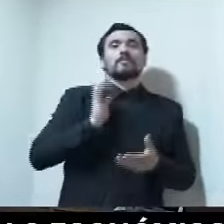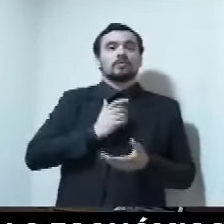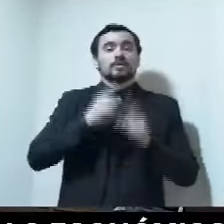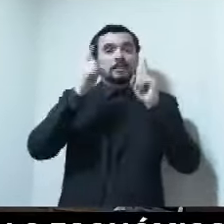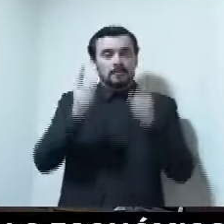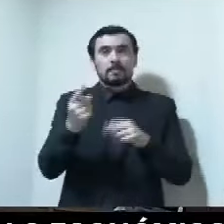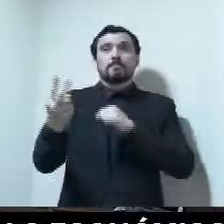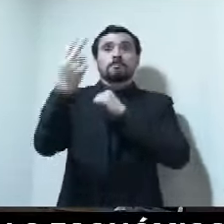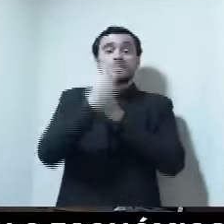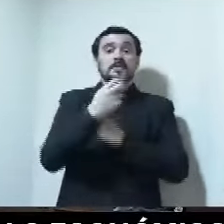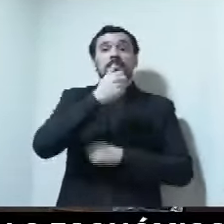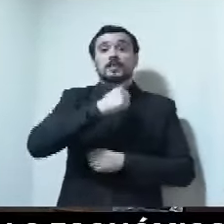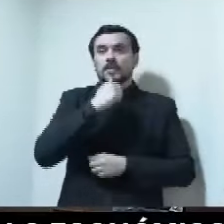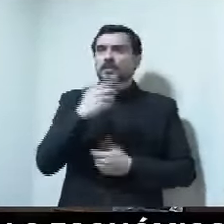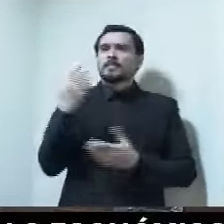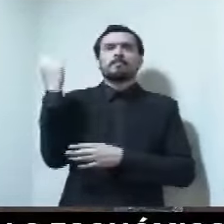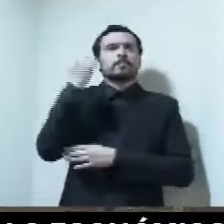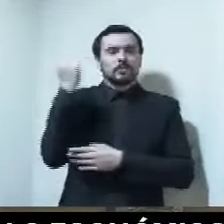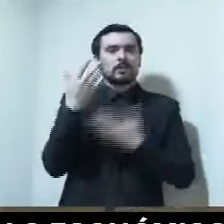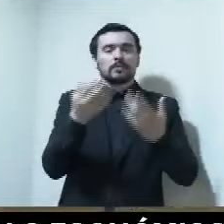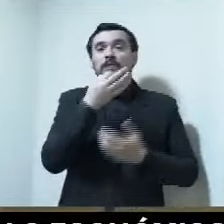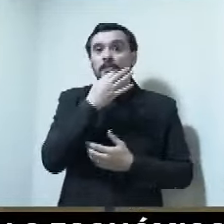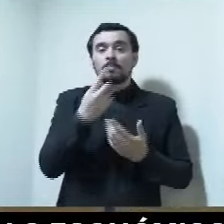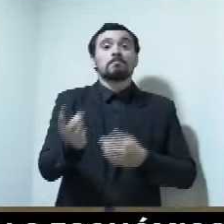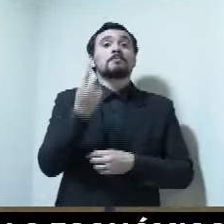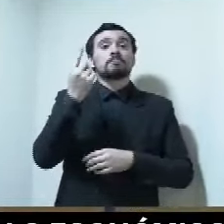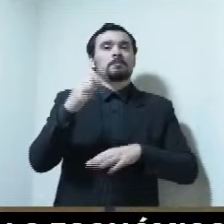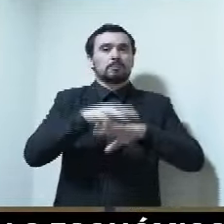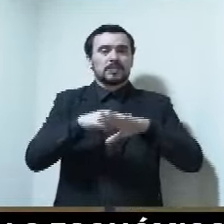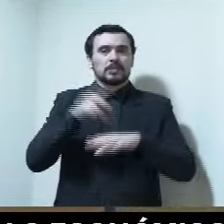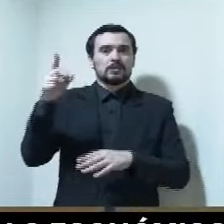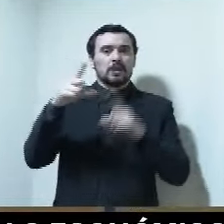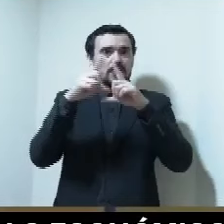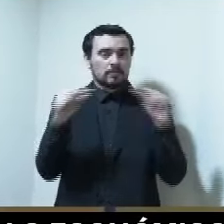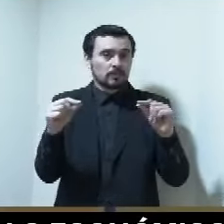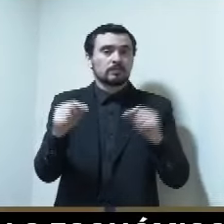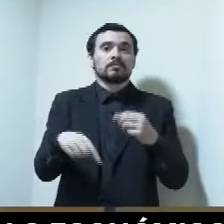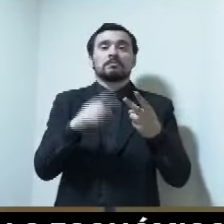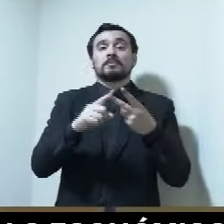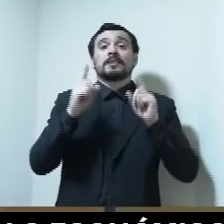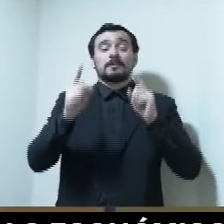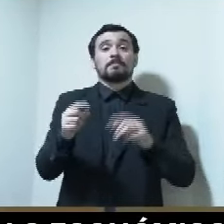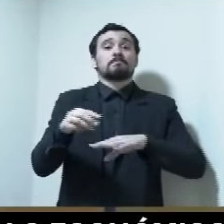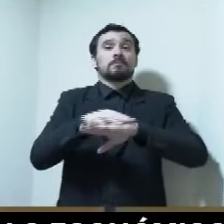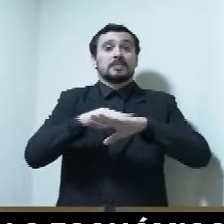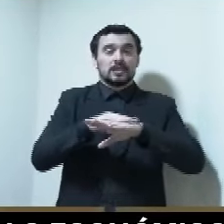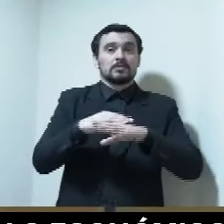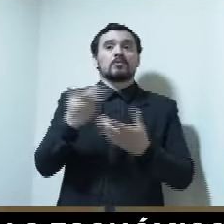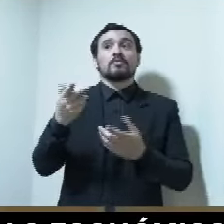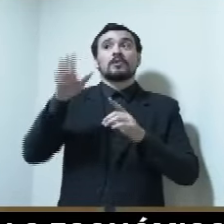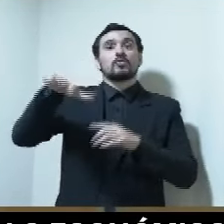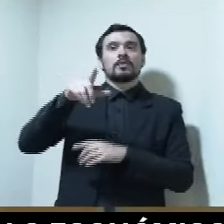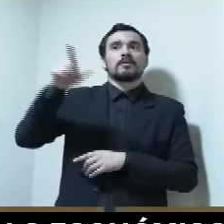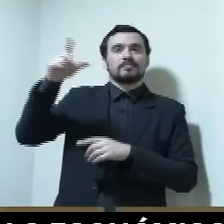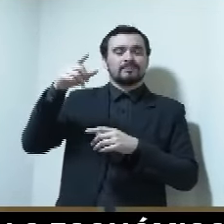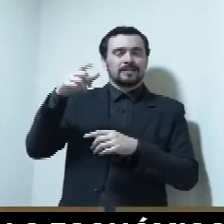recibido visitas históricas de alto nivel, como la del primer ministro de Japón, Fumio Kishida, y la del ministro de Relaciones Exteriores del Reino Unido,